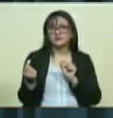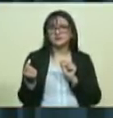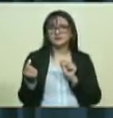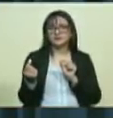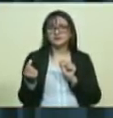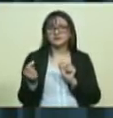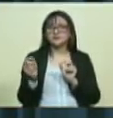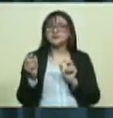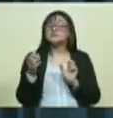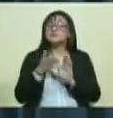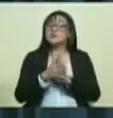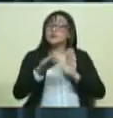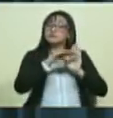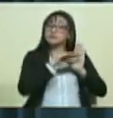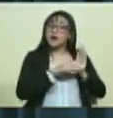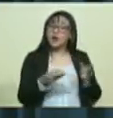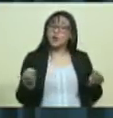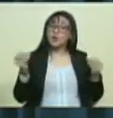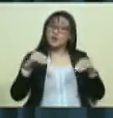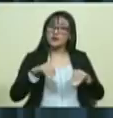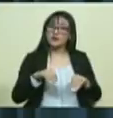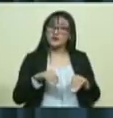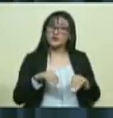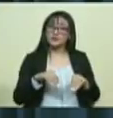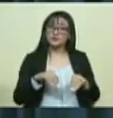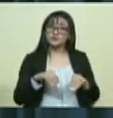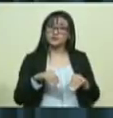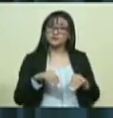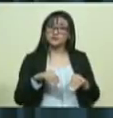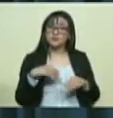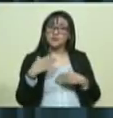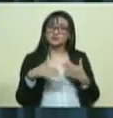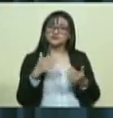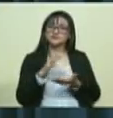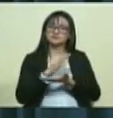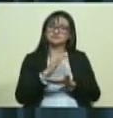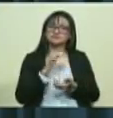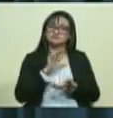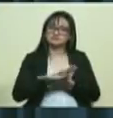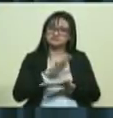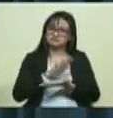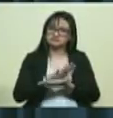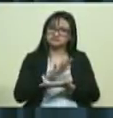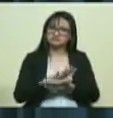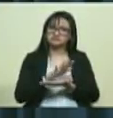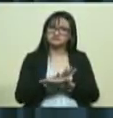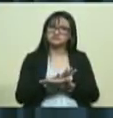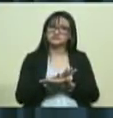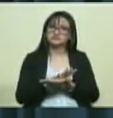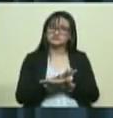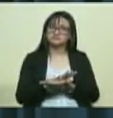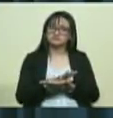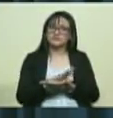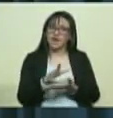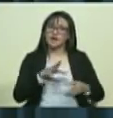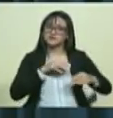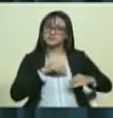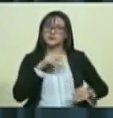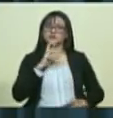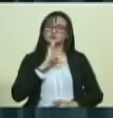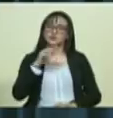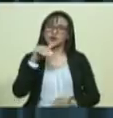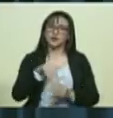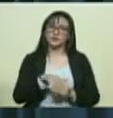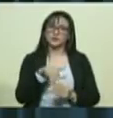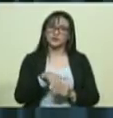en base a los acuerdos pues no a un proceso pacífico de asimilación de esos resultados electorales